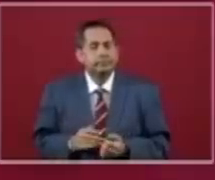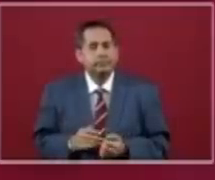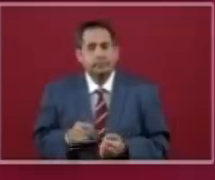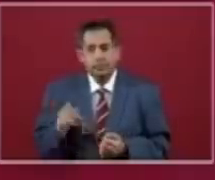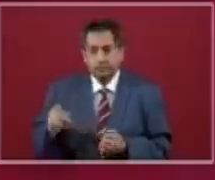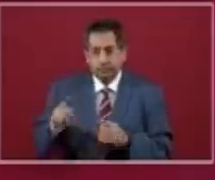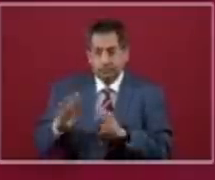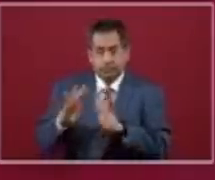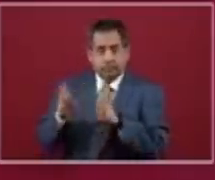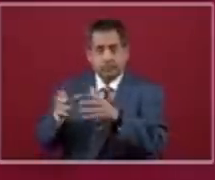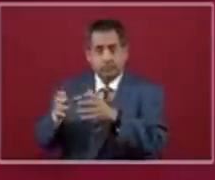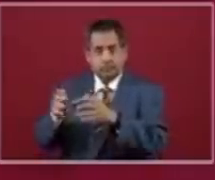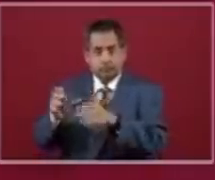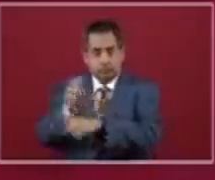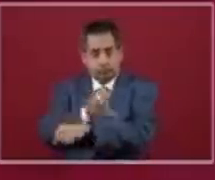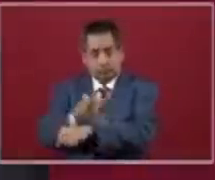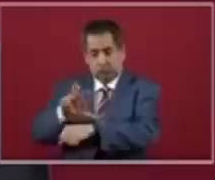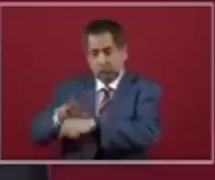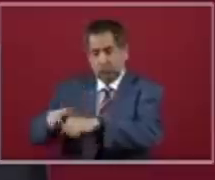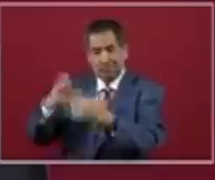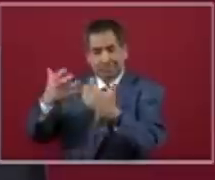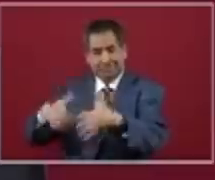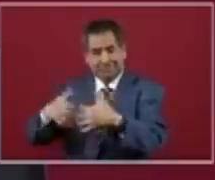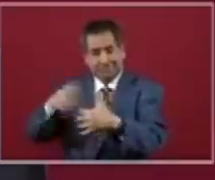el Consejo Coordinador Empresarial.